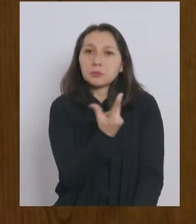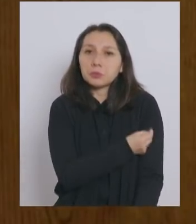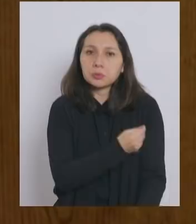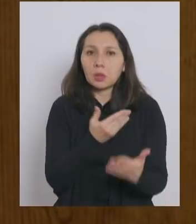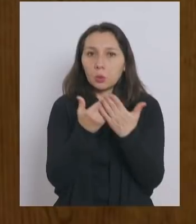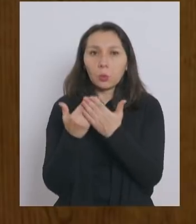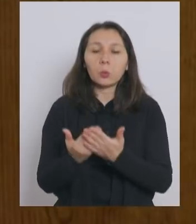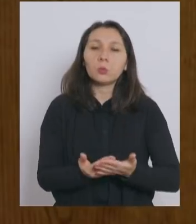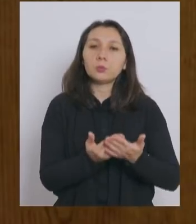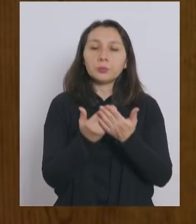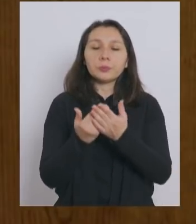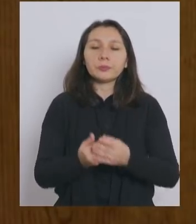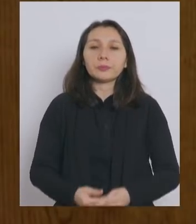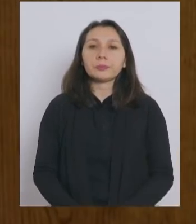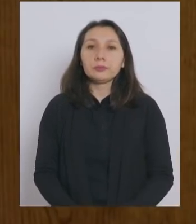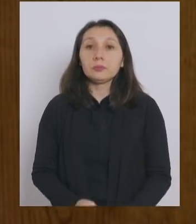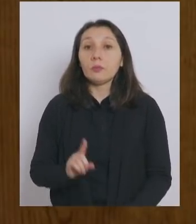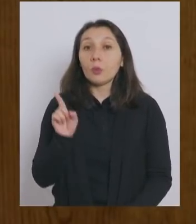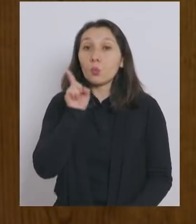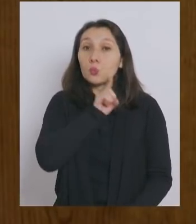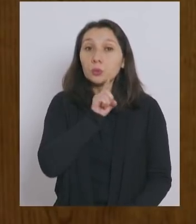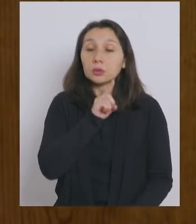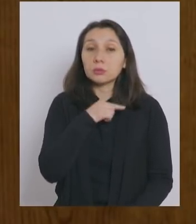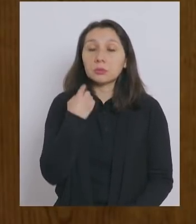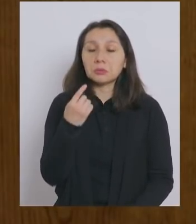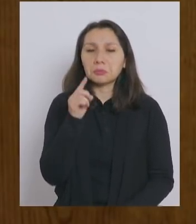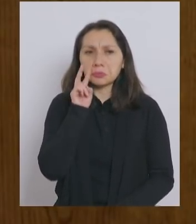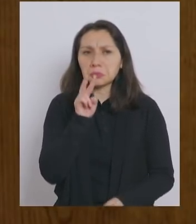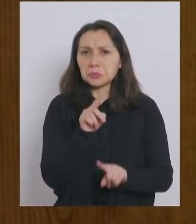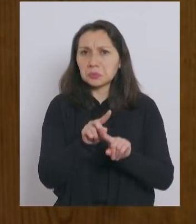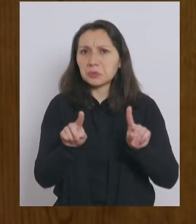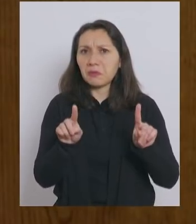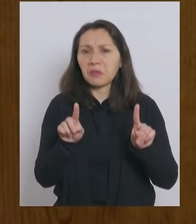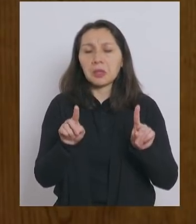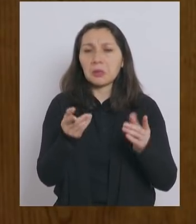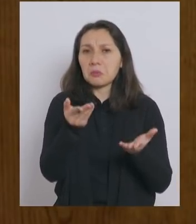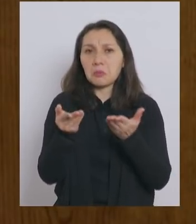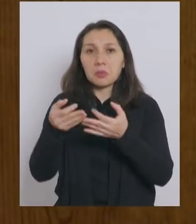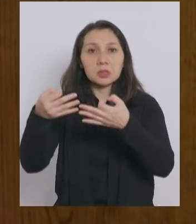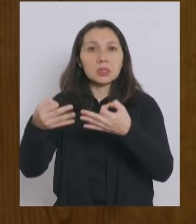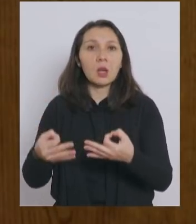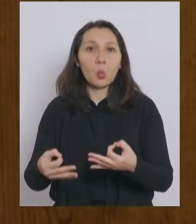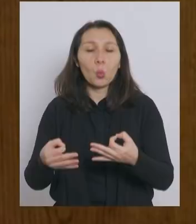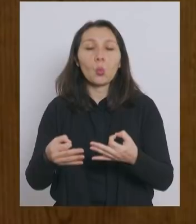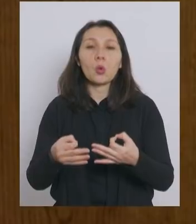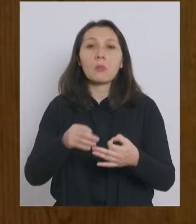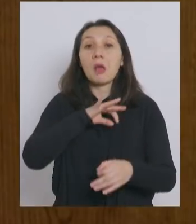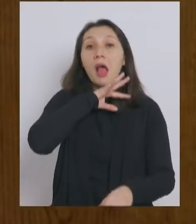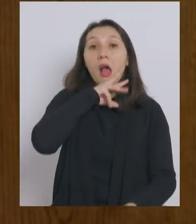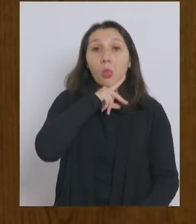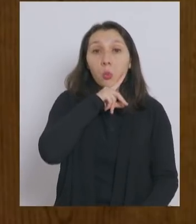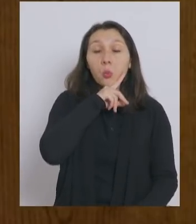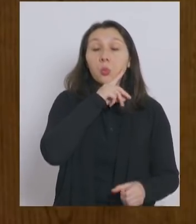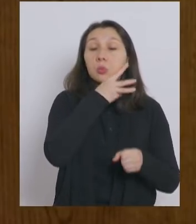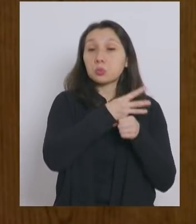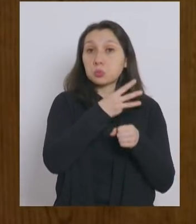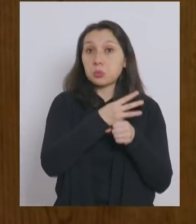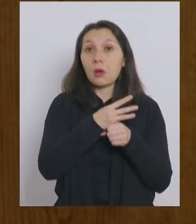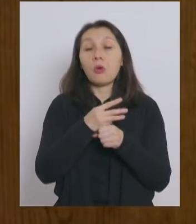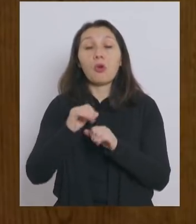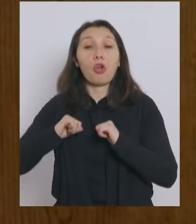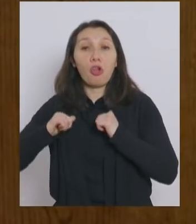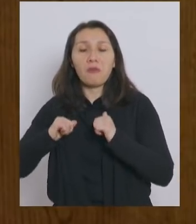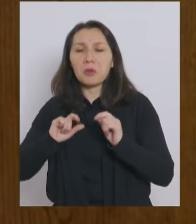estudio. Y finalmente no se observaron diferencias generales en la seguridad entre los adultos mayores y los